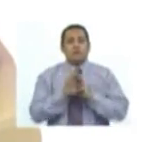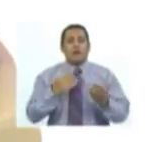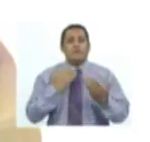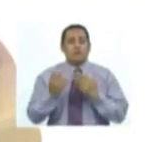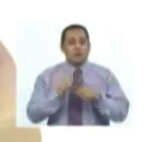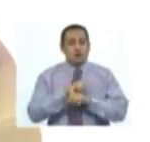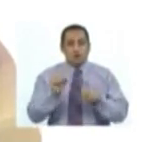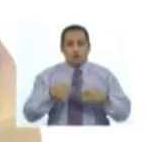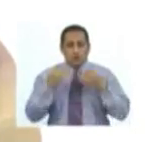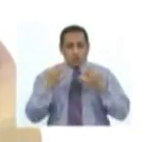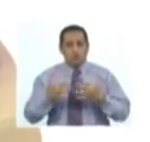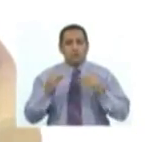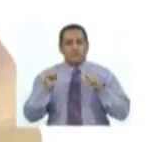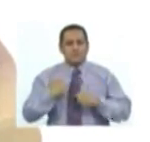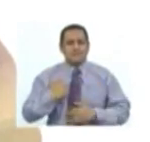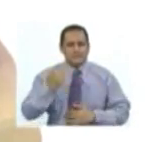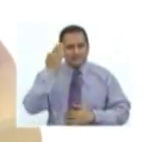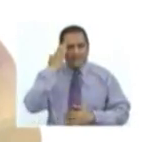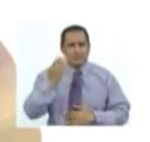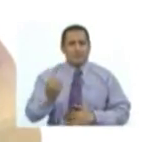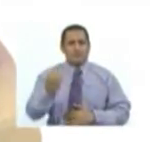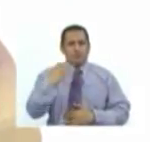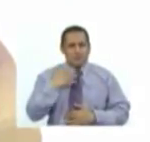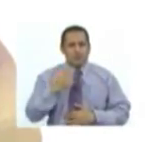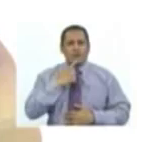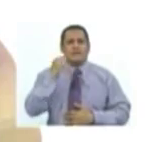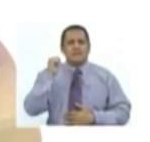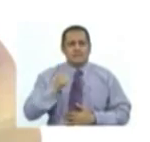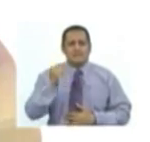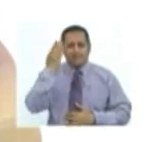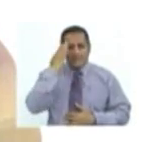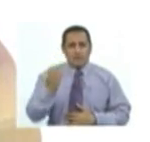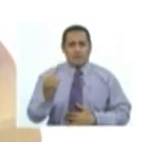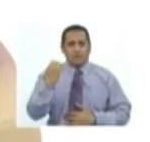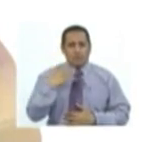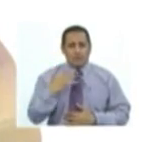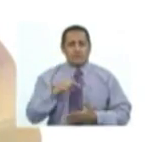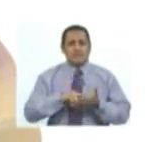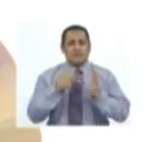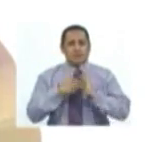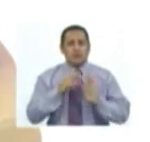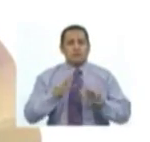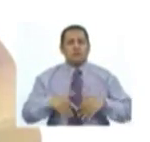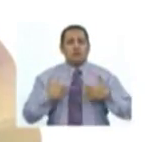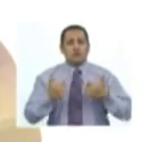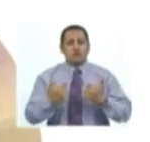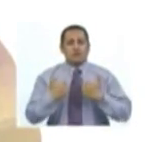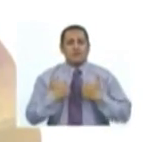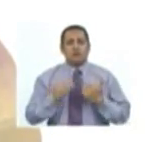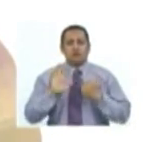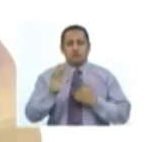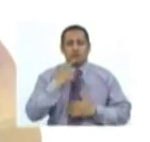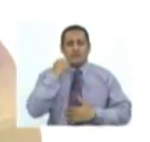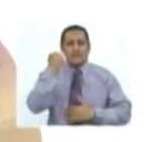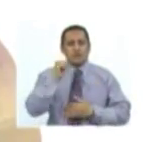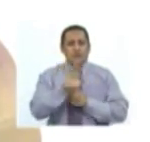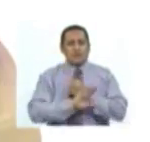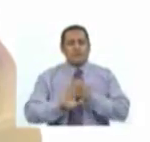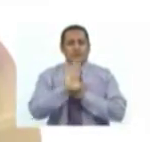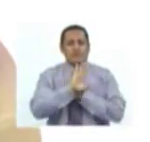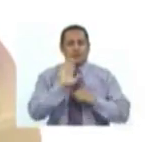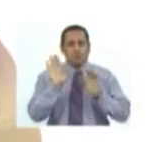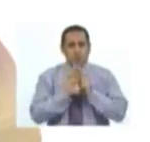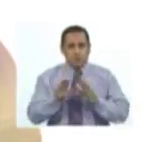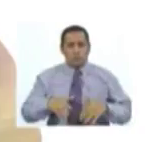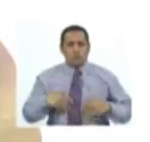no se ha cumplido, sí se ha enterado. Y si se ha enterado, quiere decir que ha podido ejercer su derecho a la defensa. Y si ha